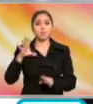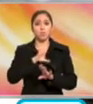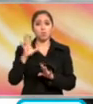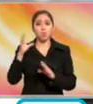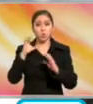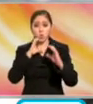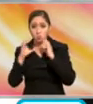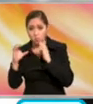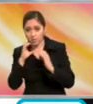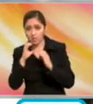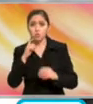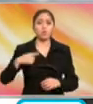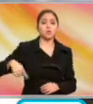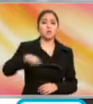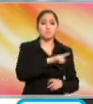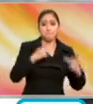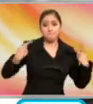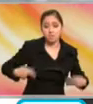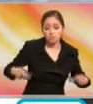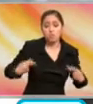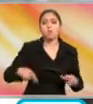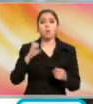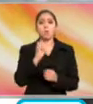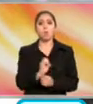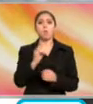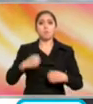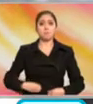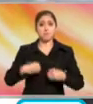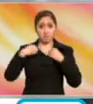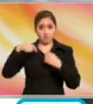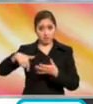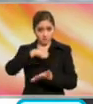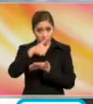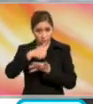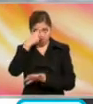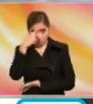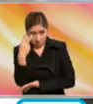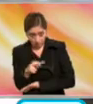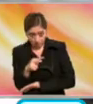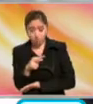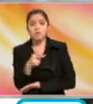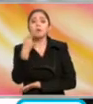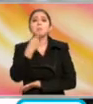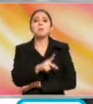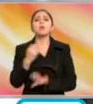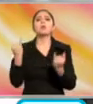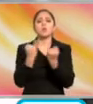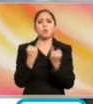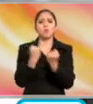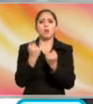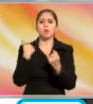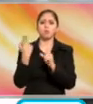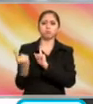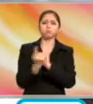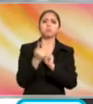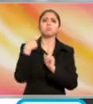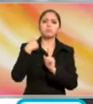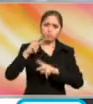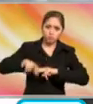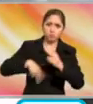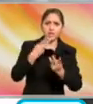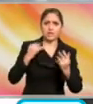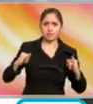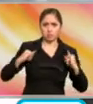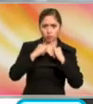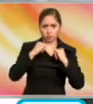nosotros como seres humanos, como ciudadanos, como también en este caso entre instituciones gubernamentales y los